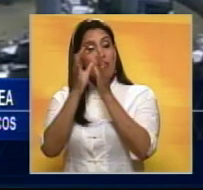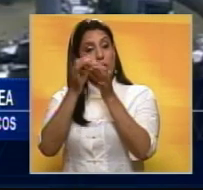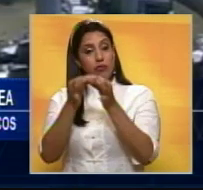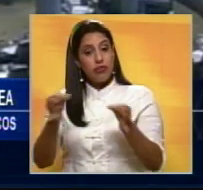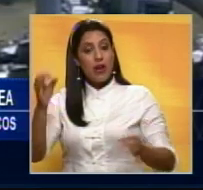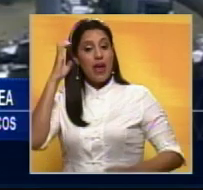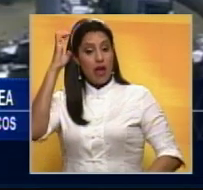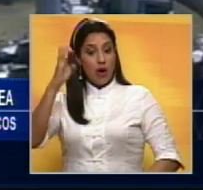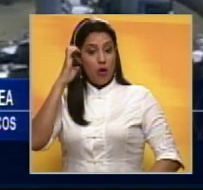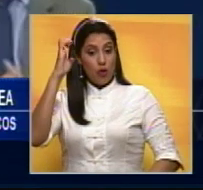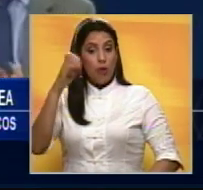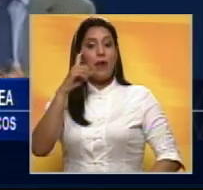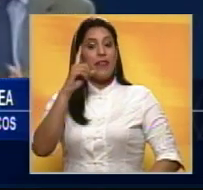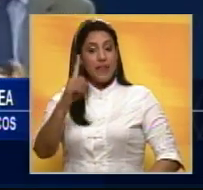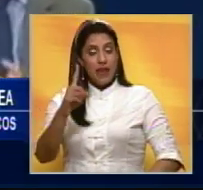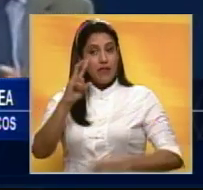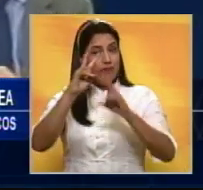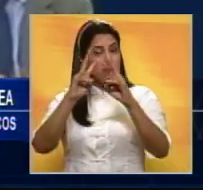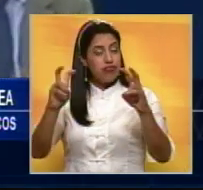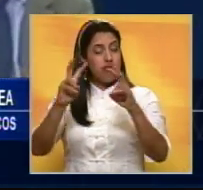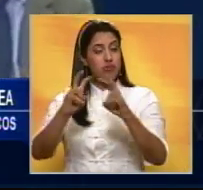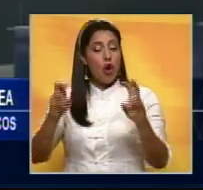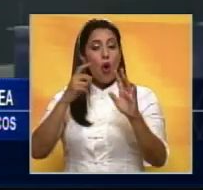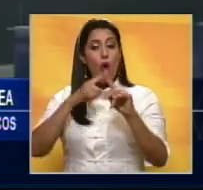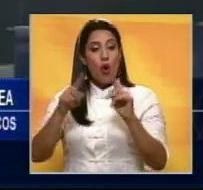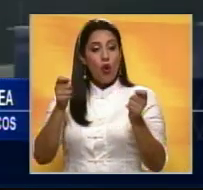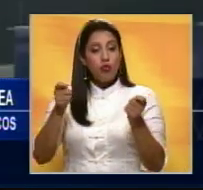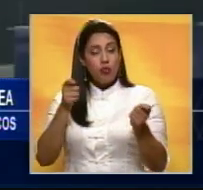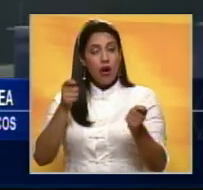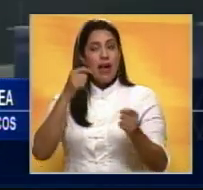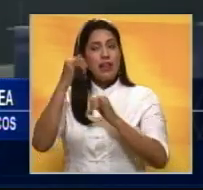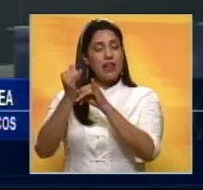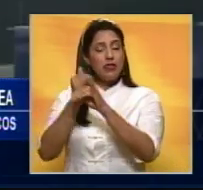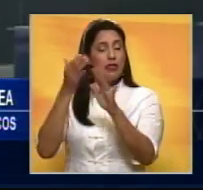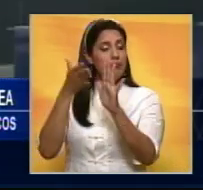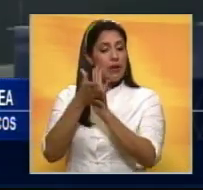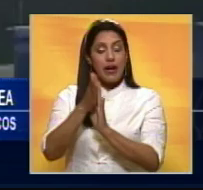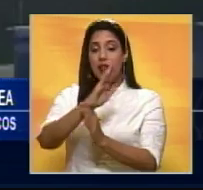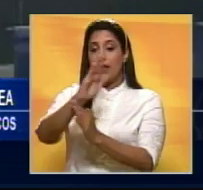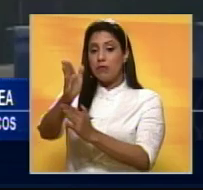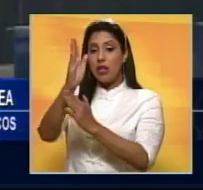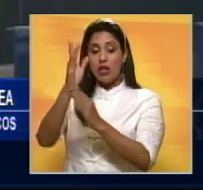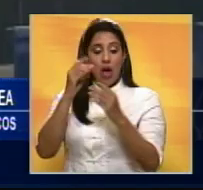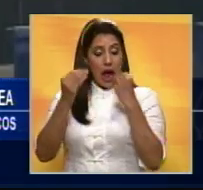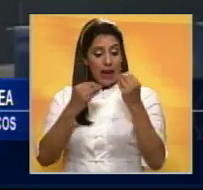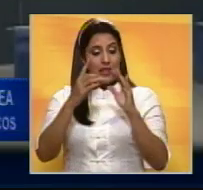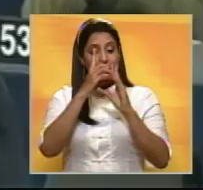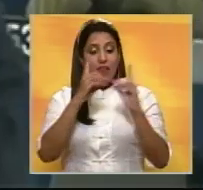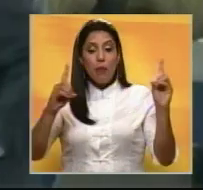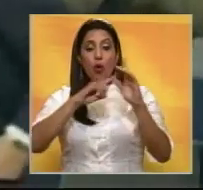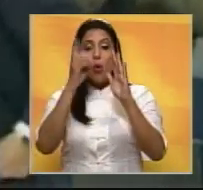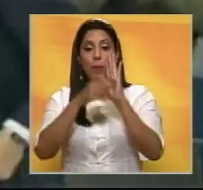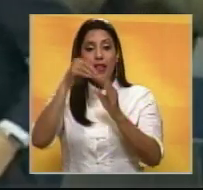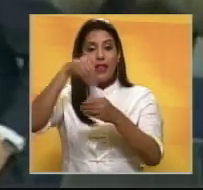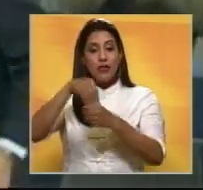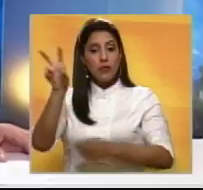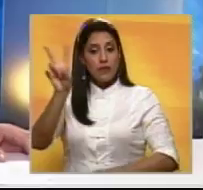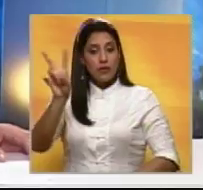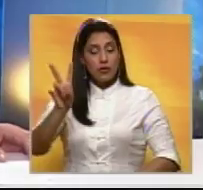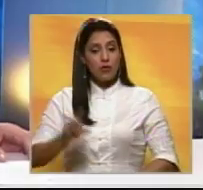europea, Federica Mogherini, que explore otras medidas en el ámbito internacional para establecer la democracia plena en